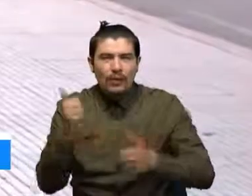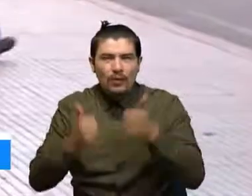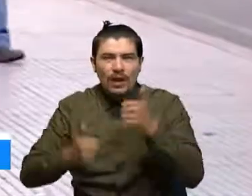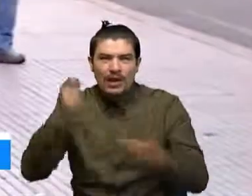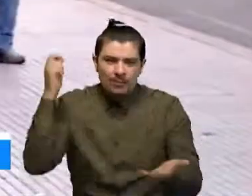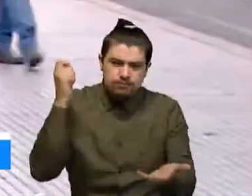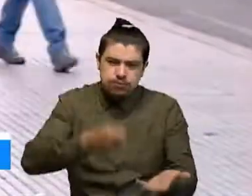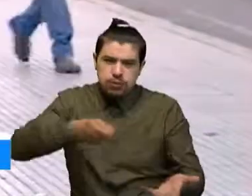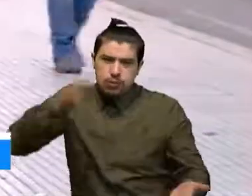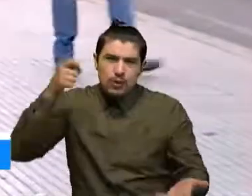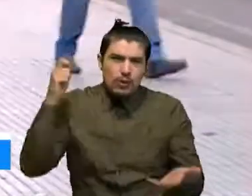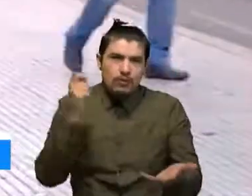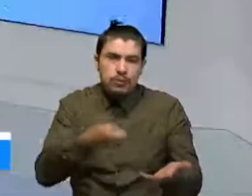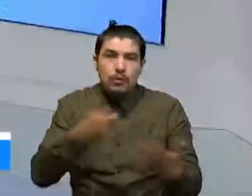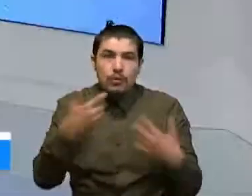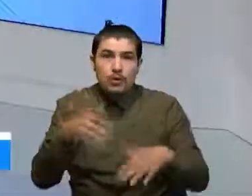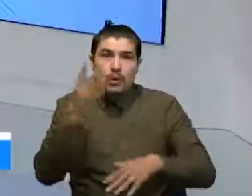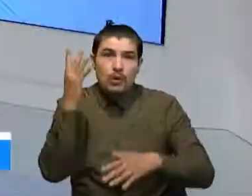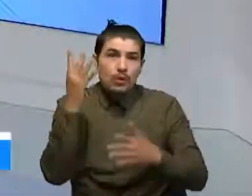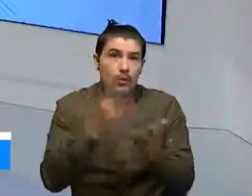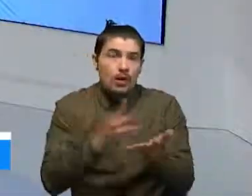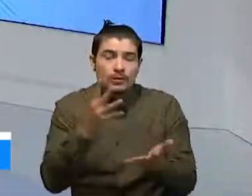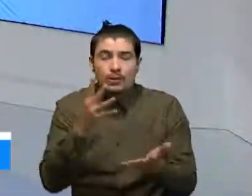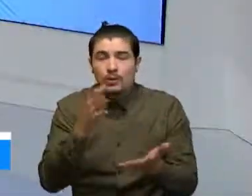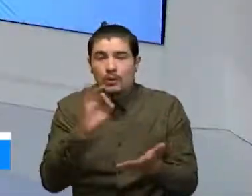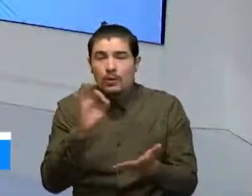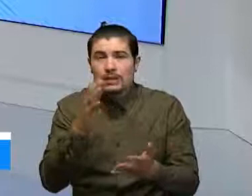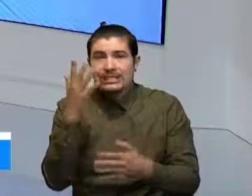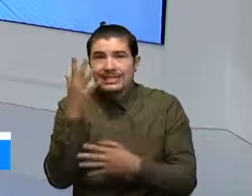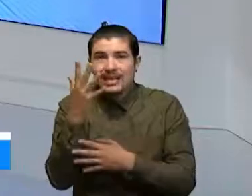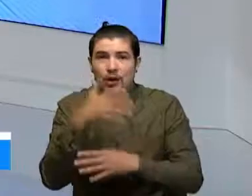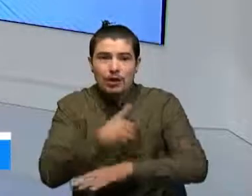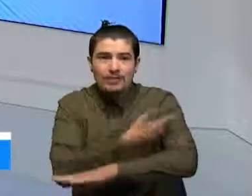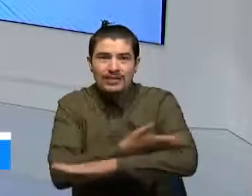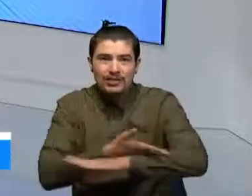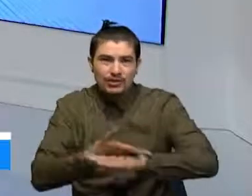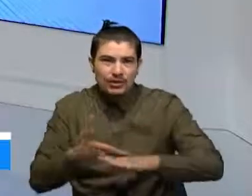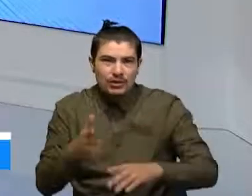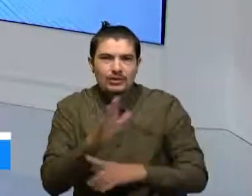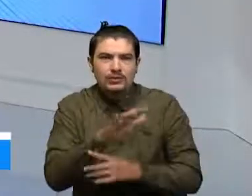oscilan entre valores de 4 y 5 millones de pesos. Nosotros estaremos atentos al